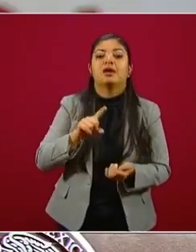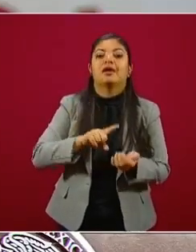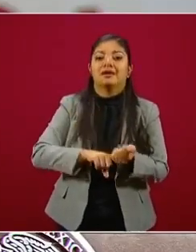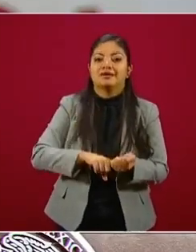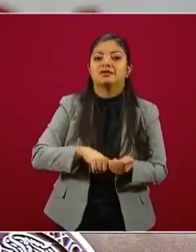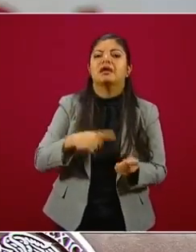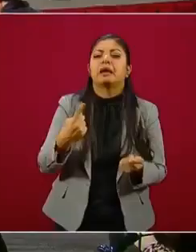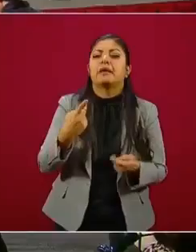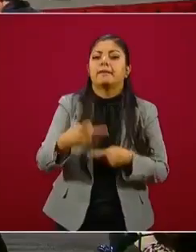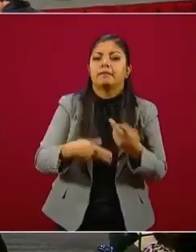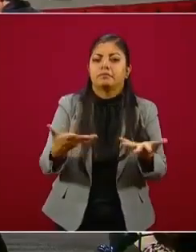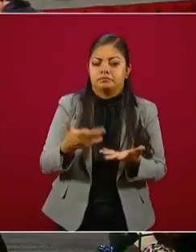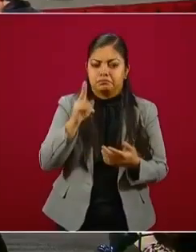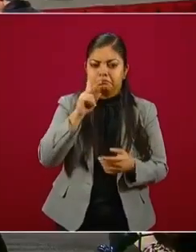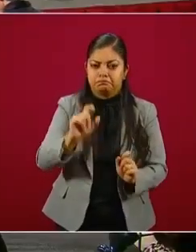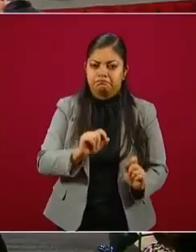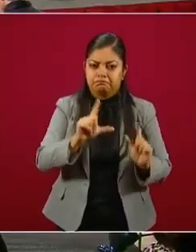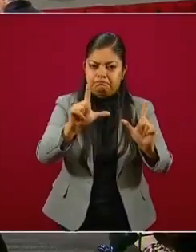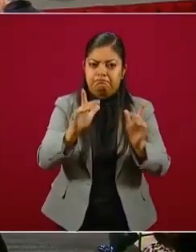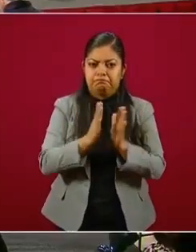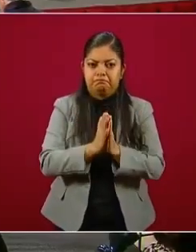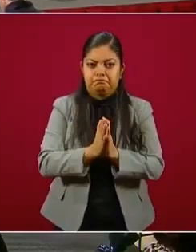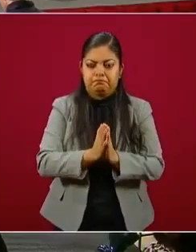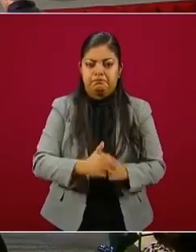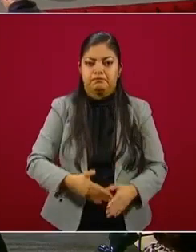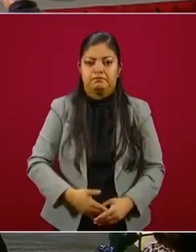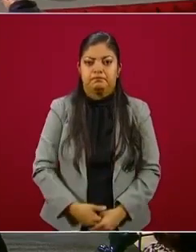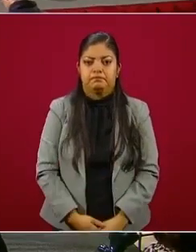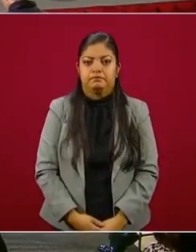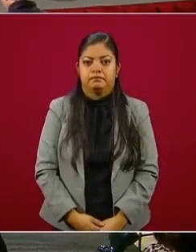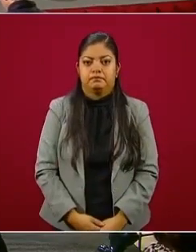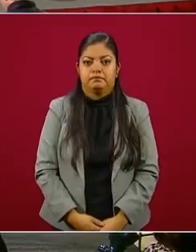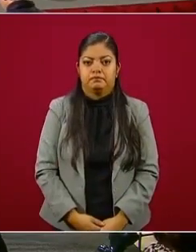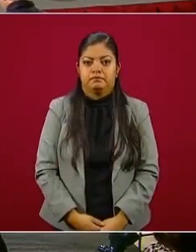hacer. Vamos a ver esta presentación, por favor.